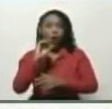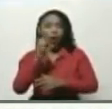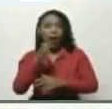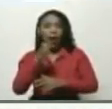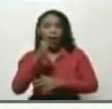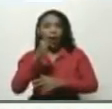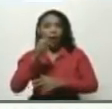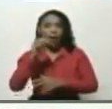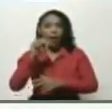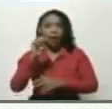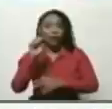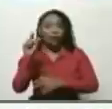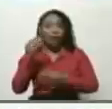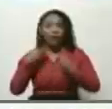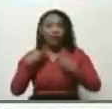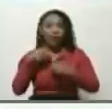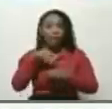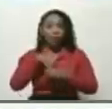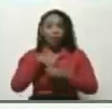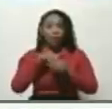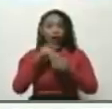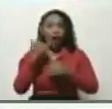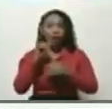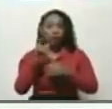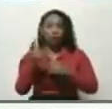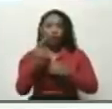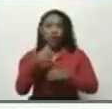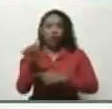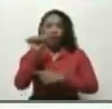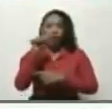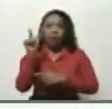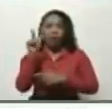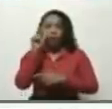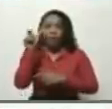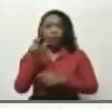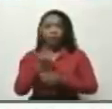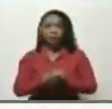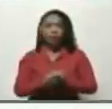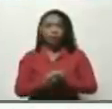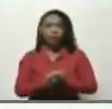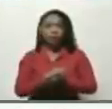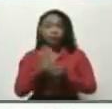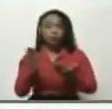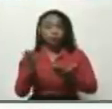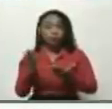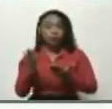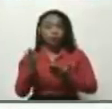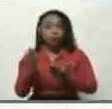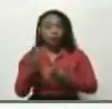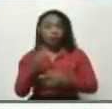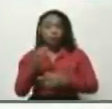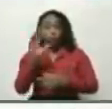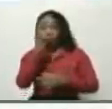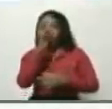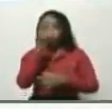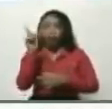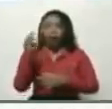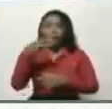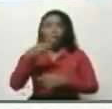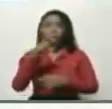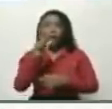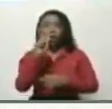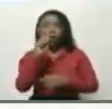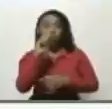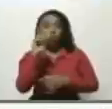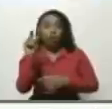tinaja, solamente tenía un cacharro para tomar agua. Diógenes, el que ridiculizó a Platón, tenía un